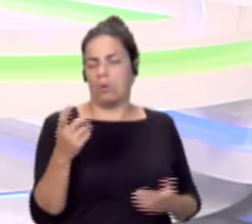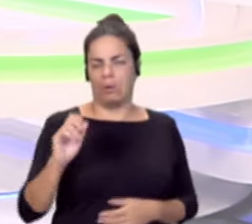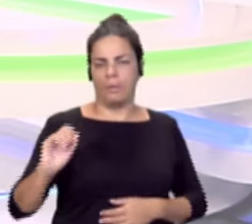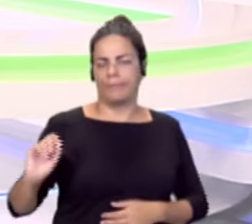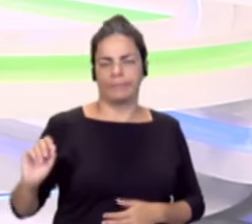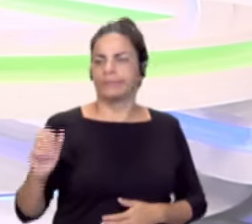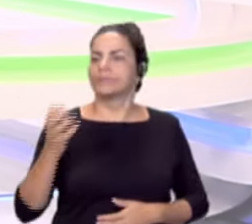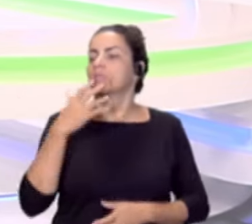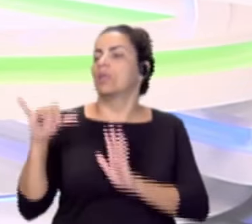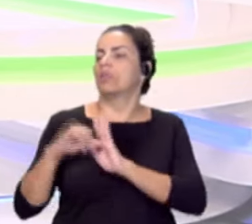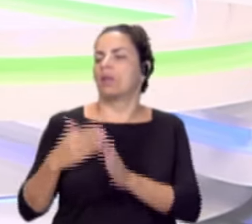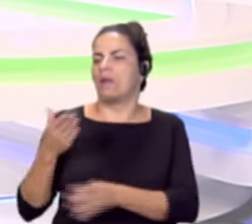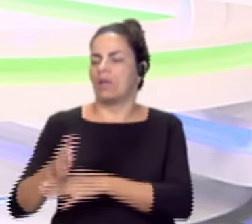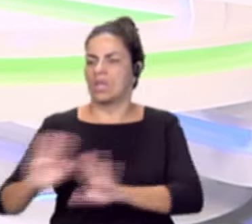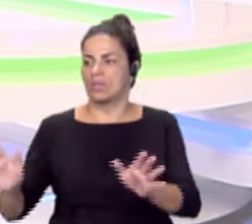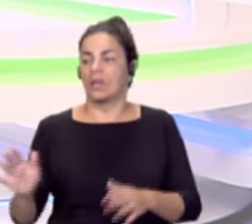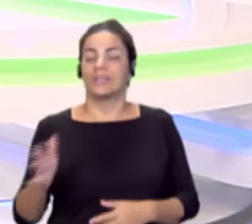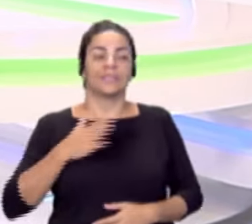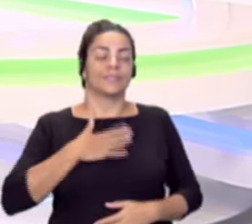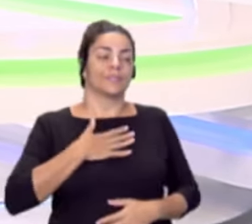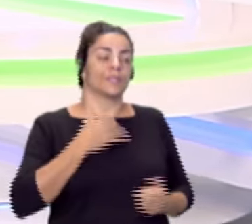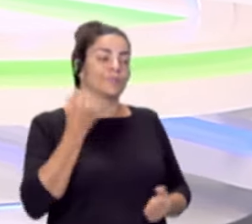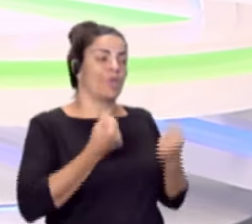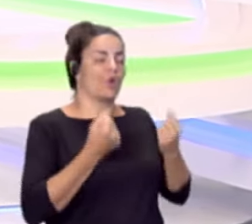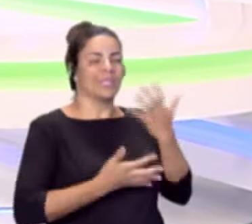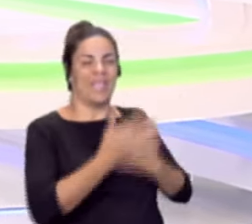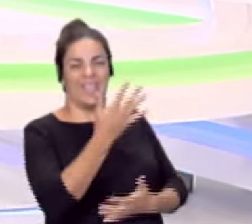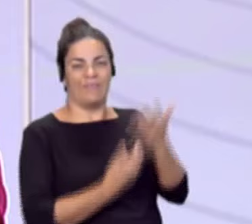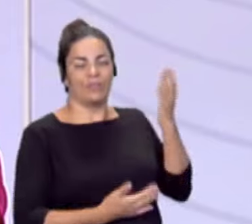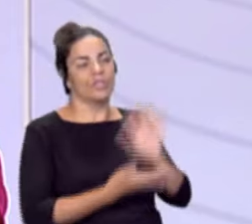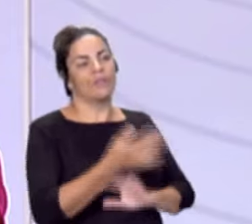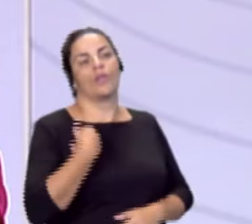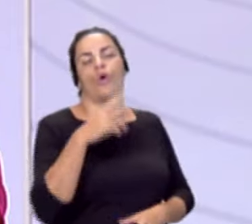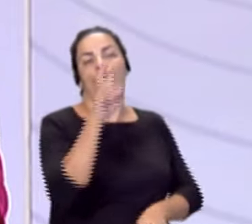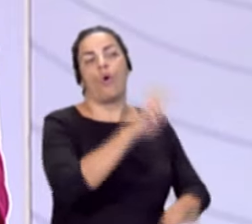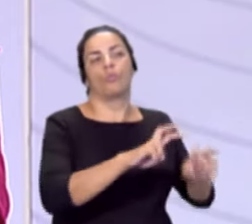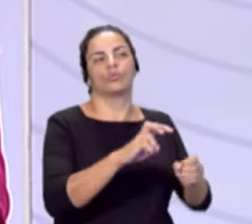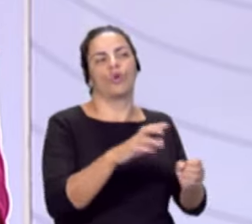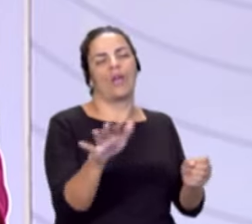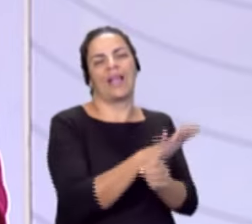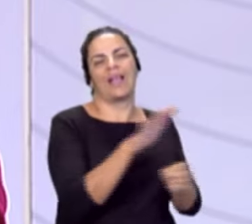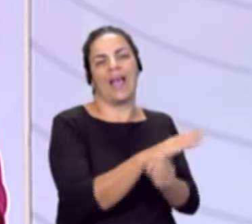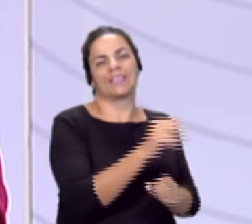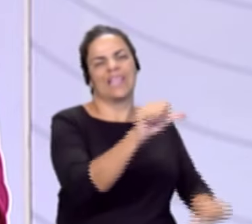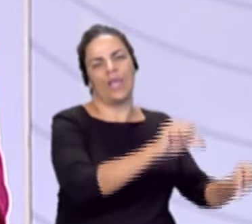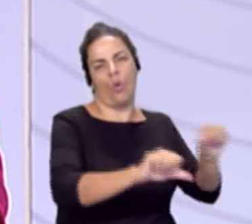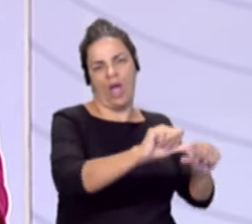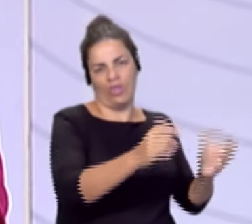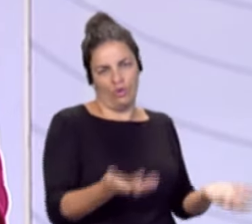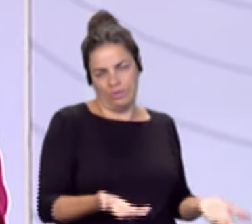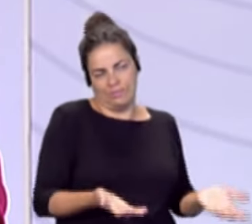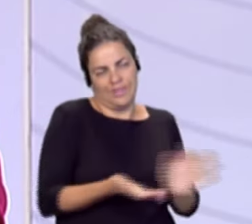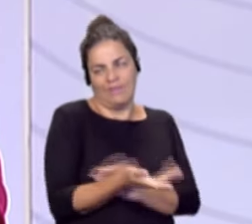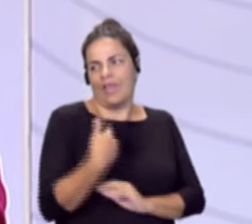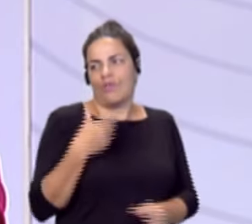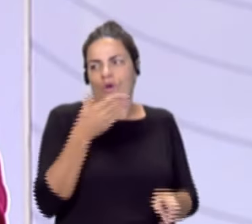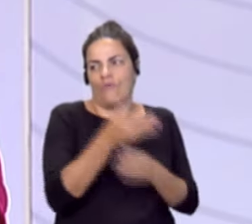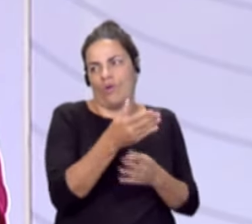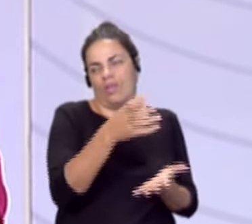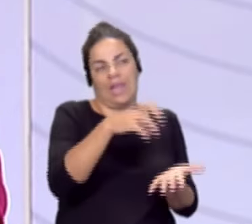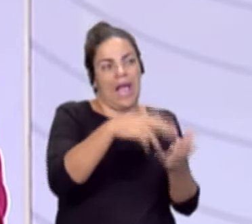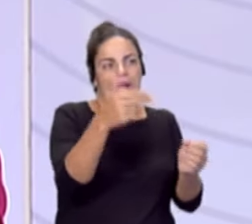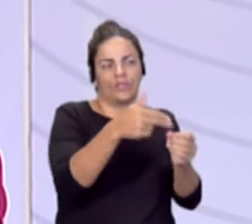bien. Yo tengo un coche híbrido, así que lo que busco es que tenga gas licuado. O sea, que voy a las gasolineras donde pueda poner